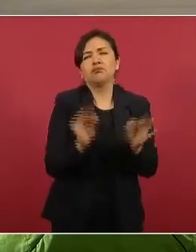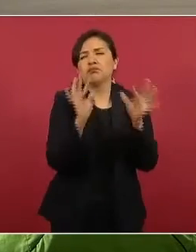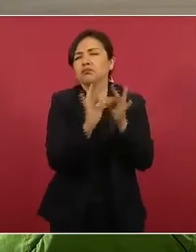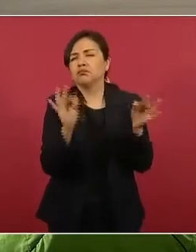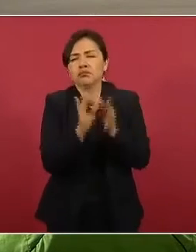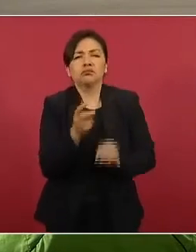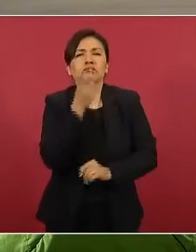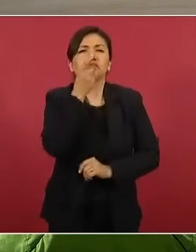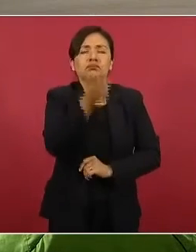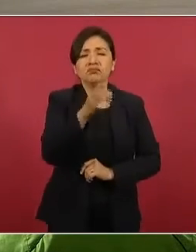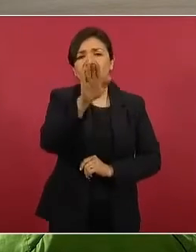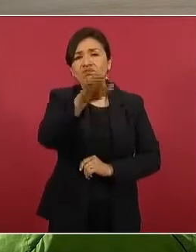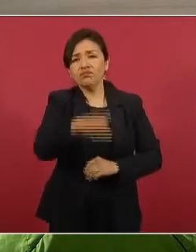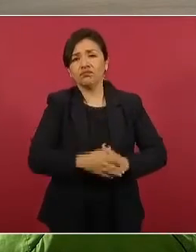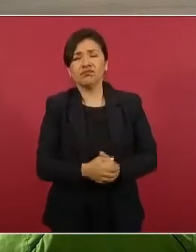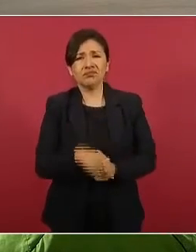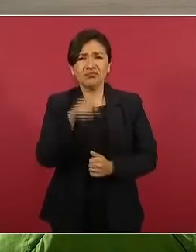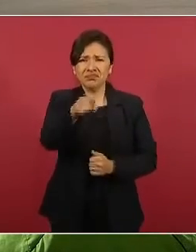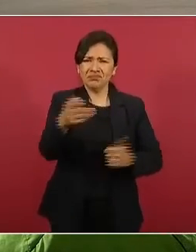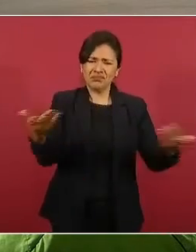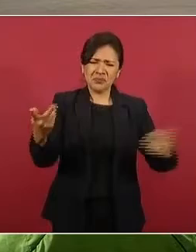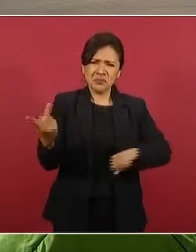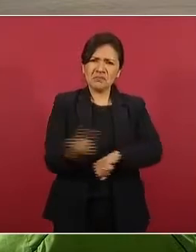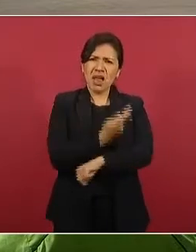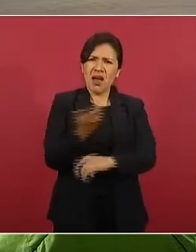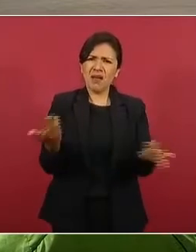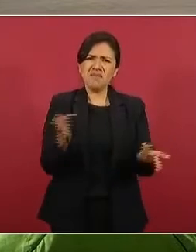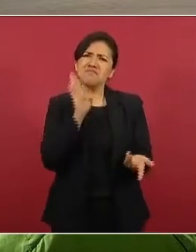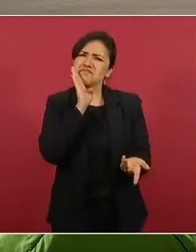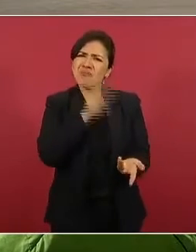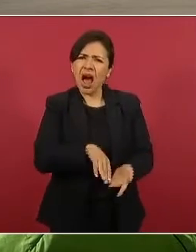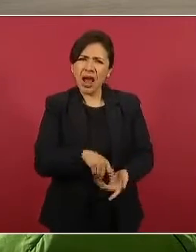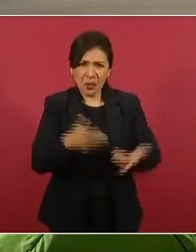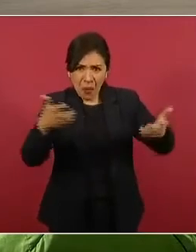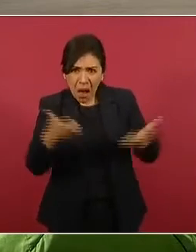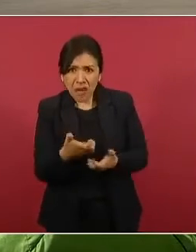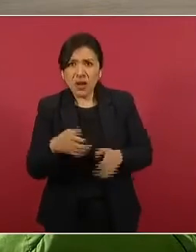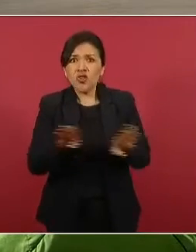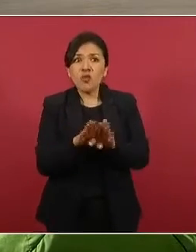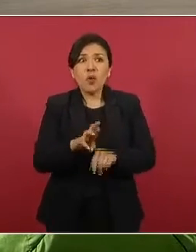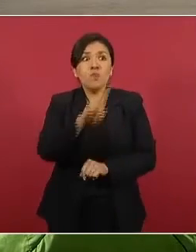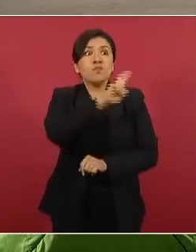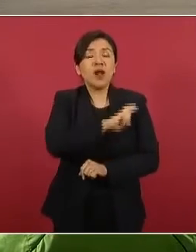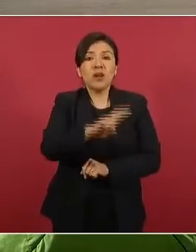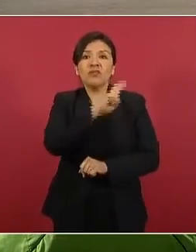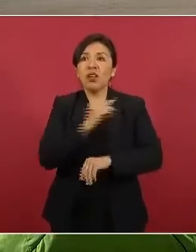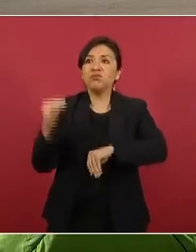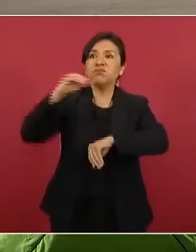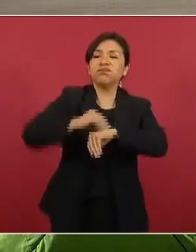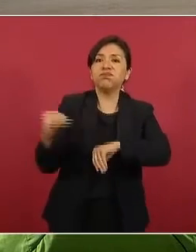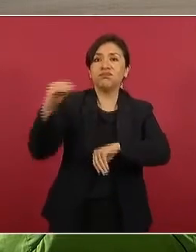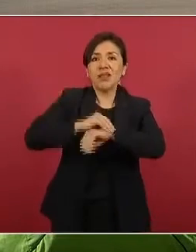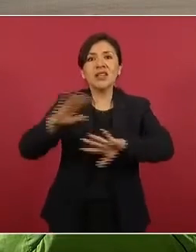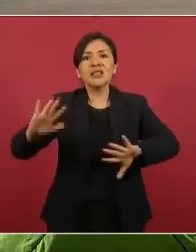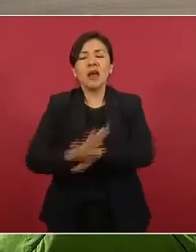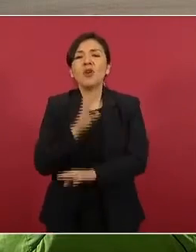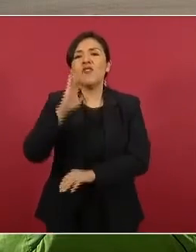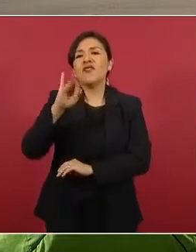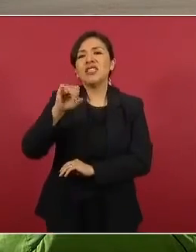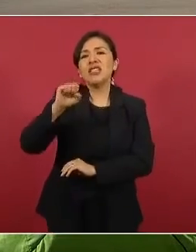palabras menos, nos has quedado mal, no has podido llevar a cabo las privatizaciones y la reforma